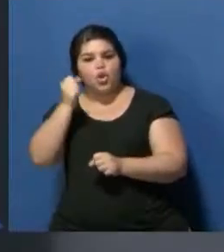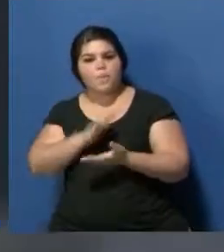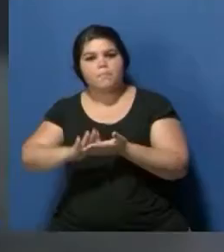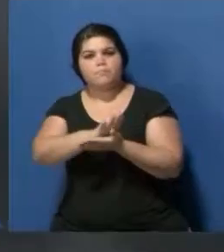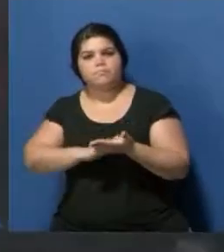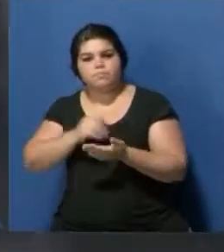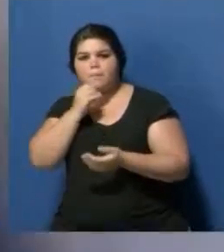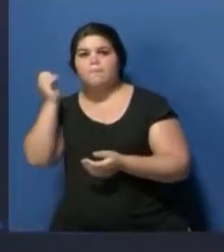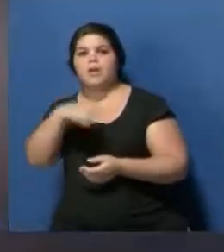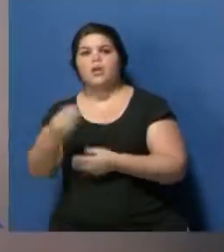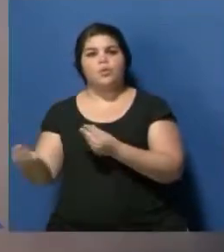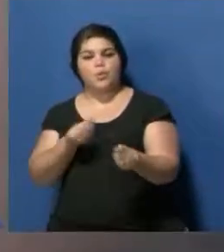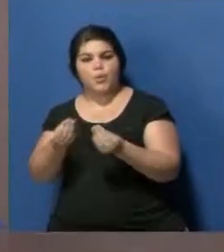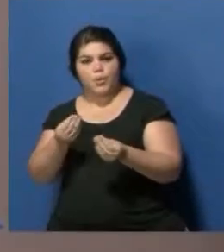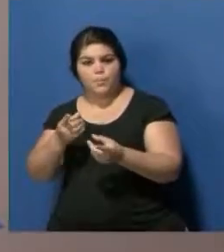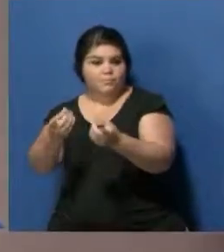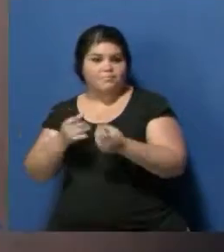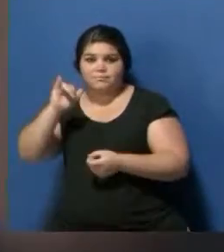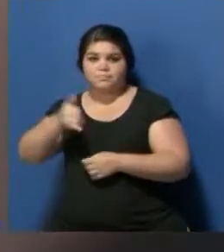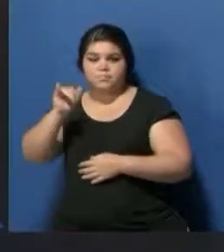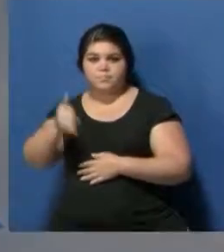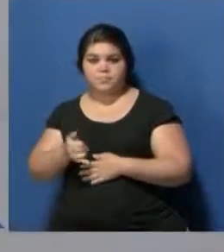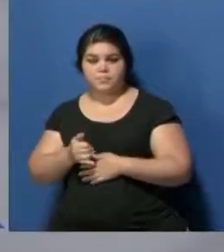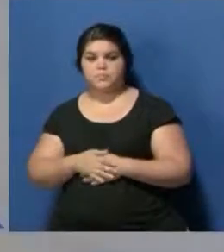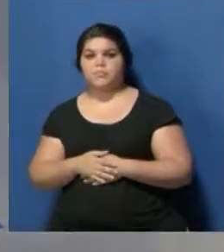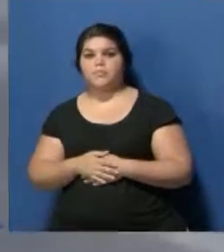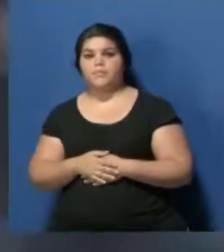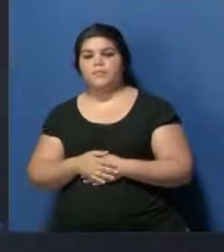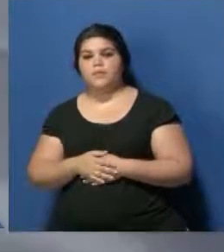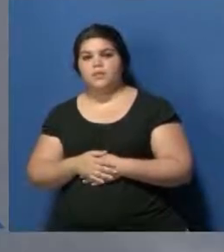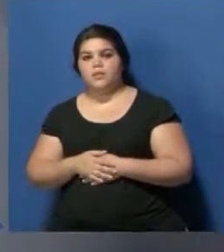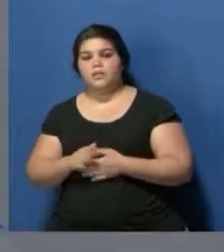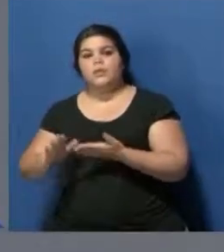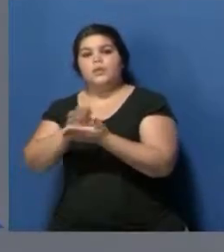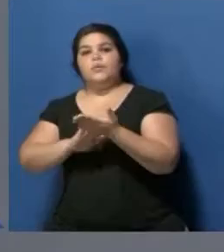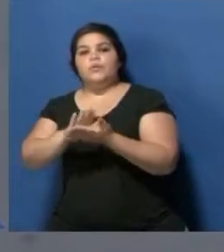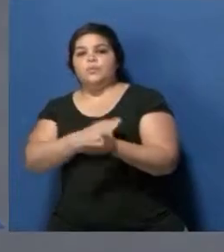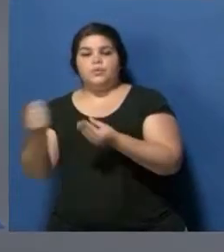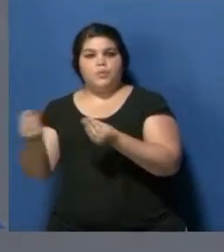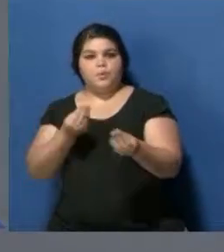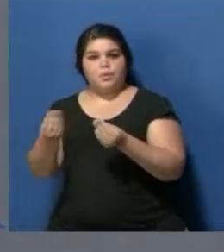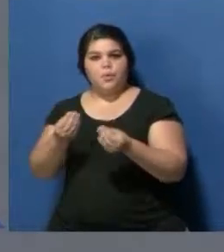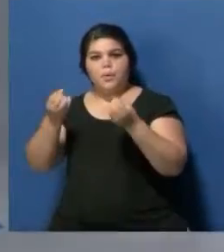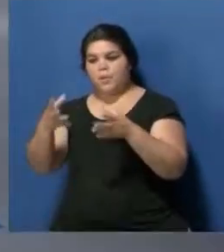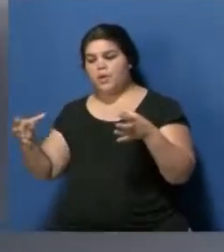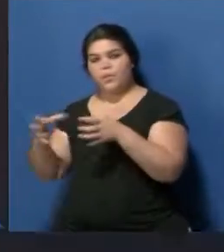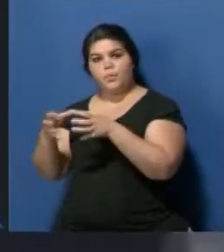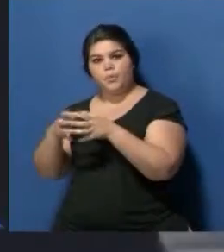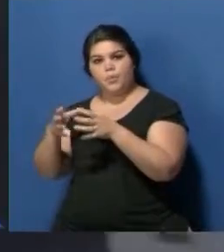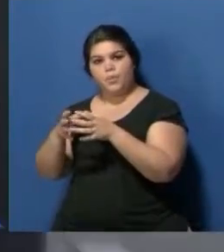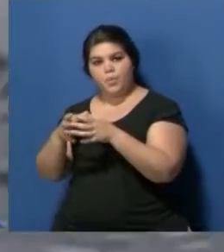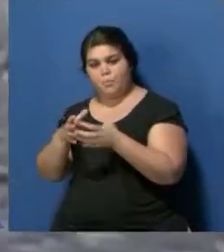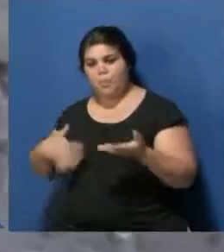crecimiento económico. De alguna manera, muchas cosas se resuelven porque las luchas populares imponen